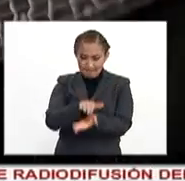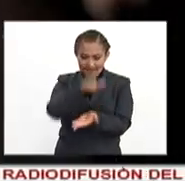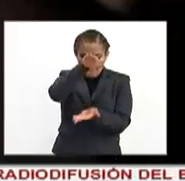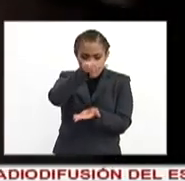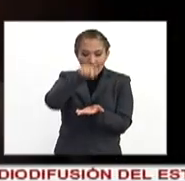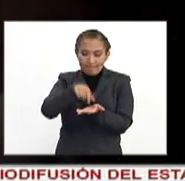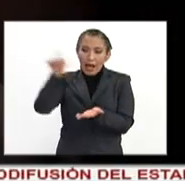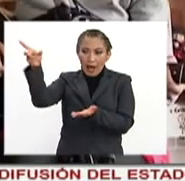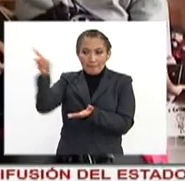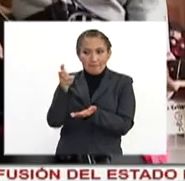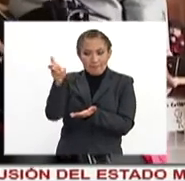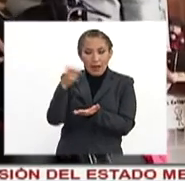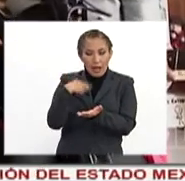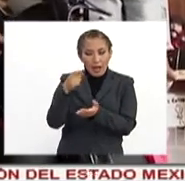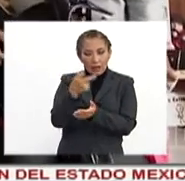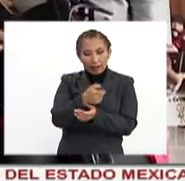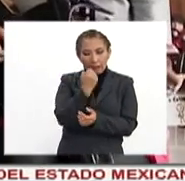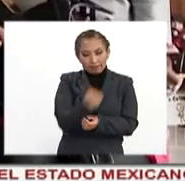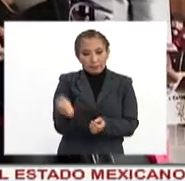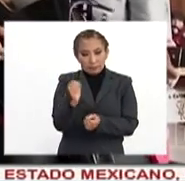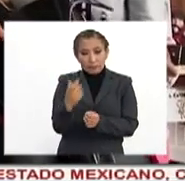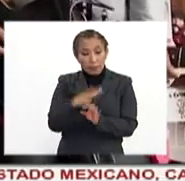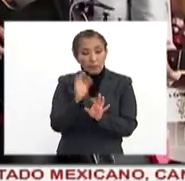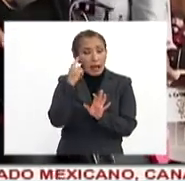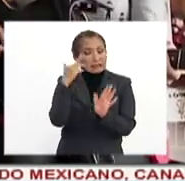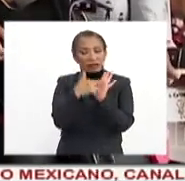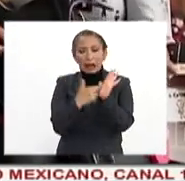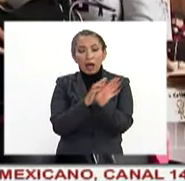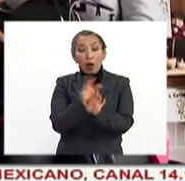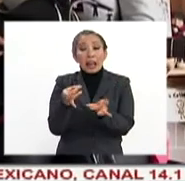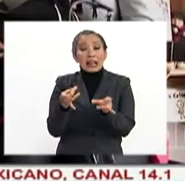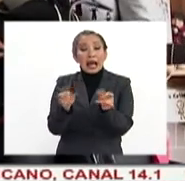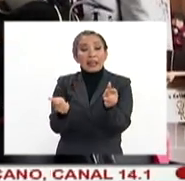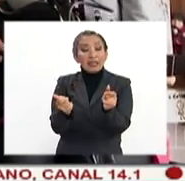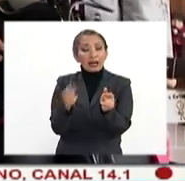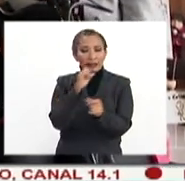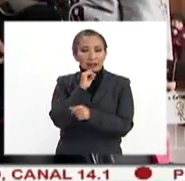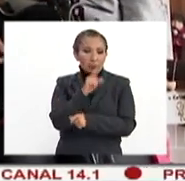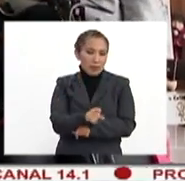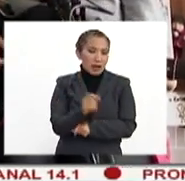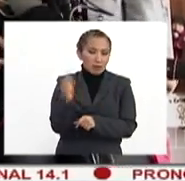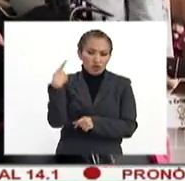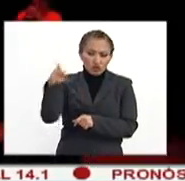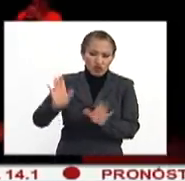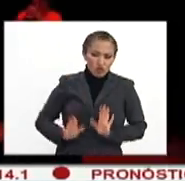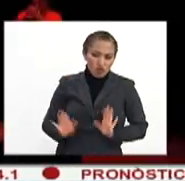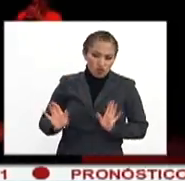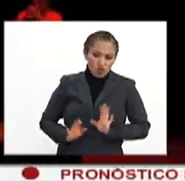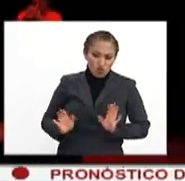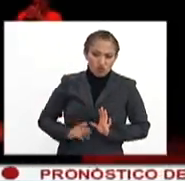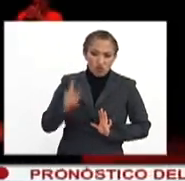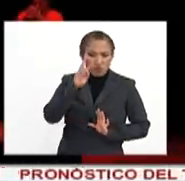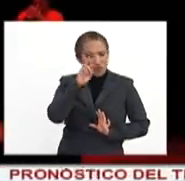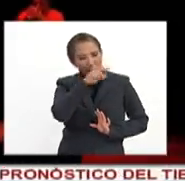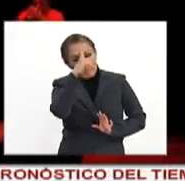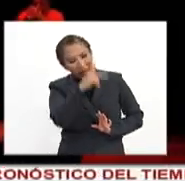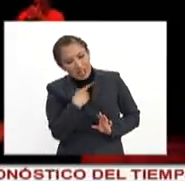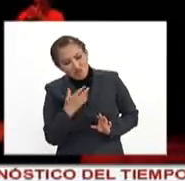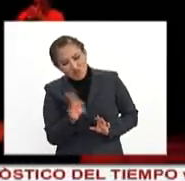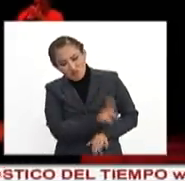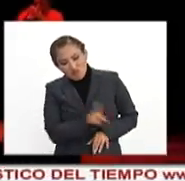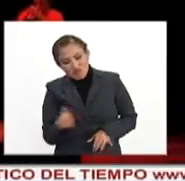pues así fue un poco que se seleccionó este talento. El principal parámetro es la calidad, aunque también por las características del mercado